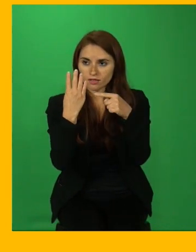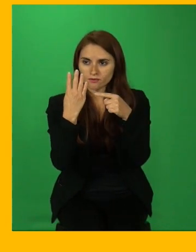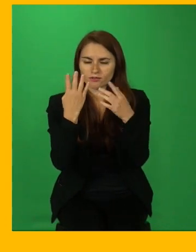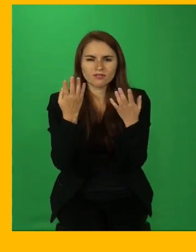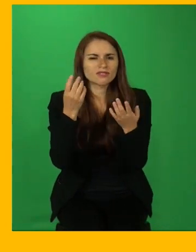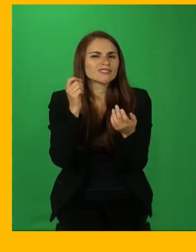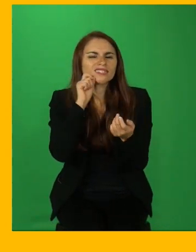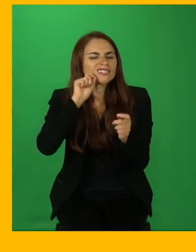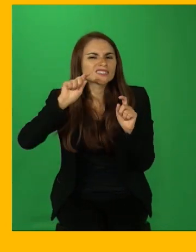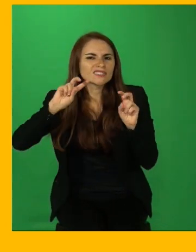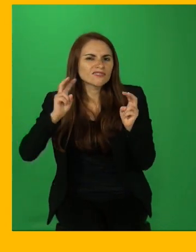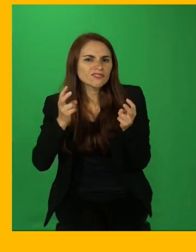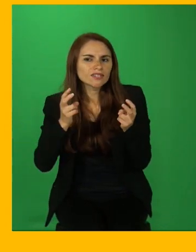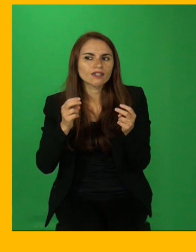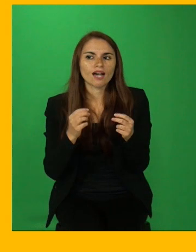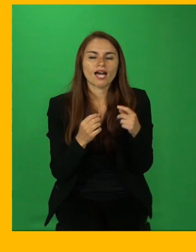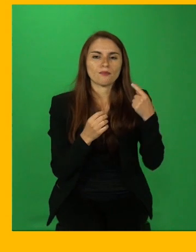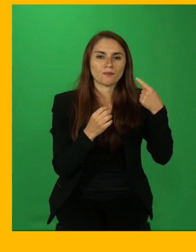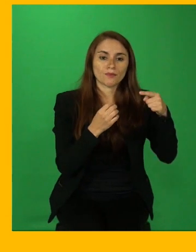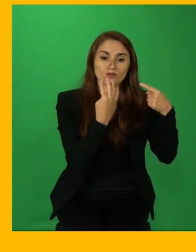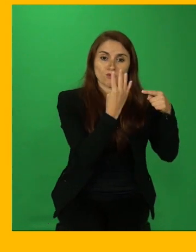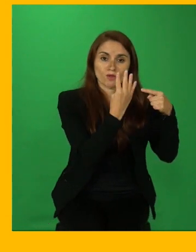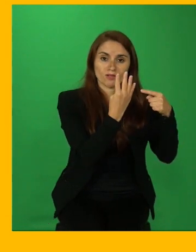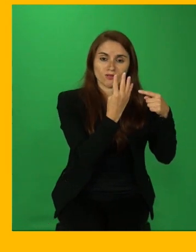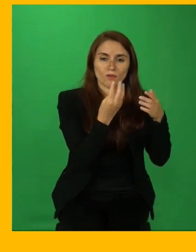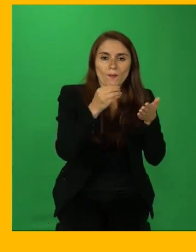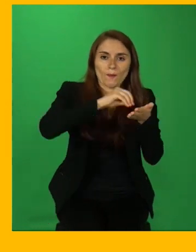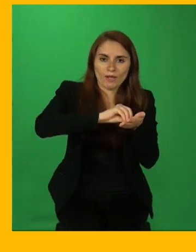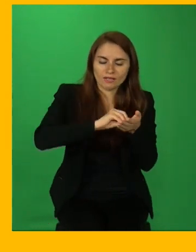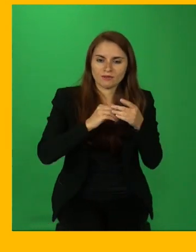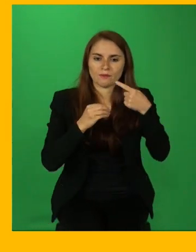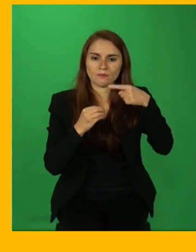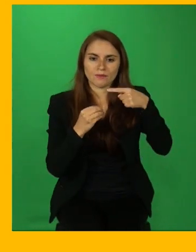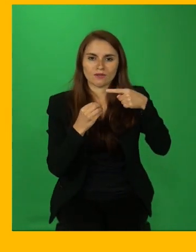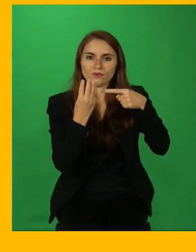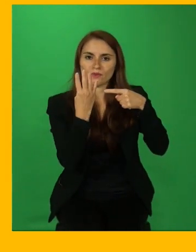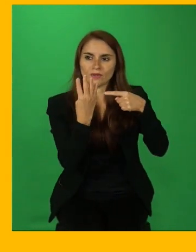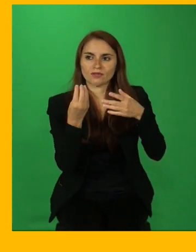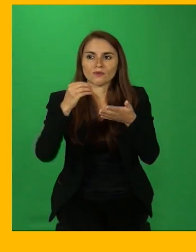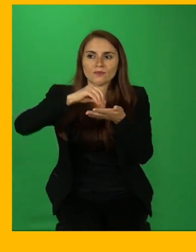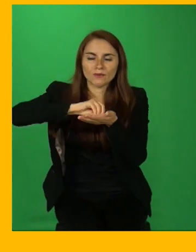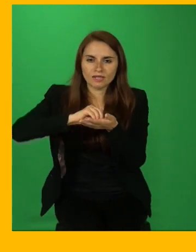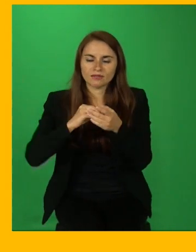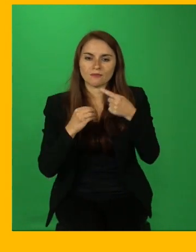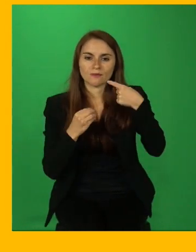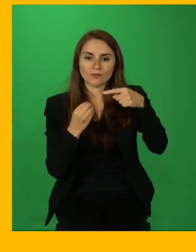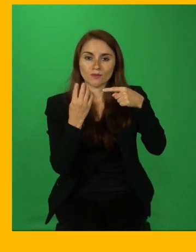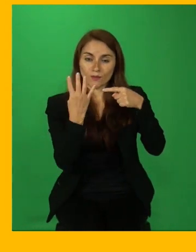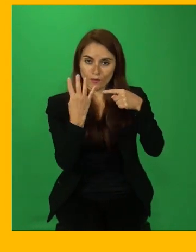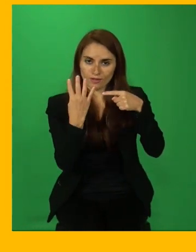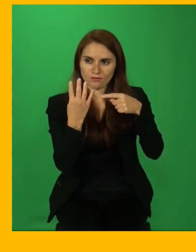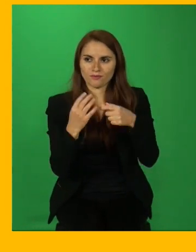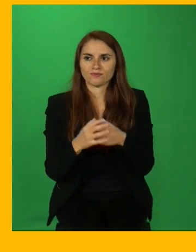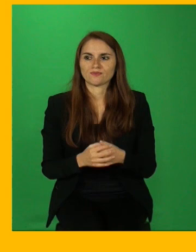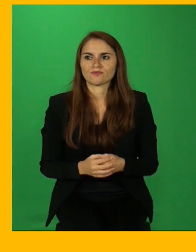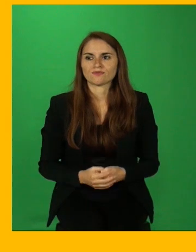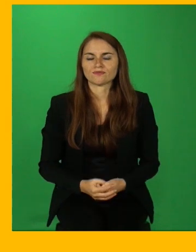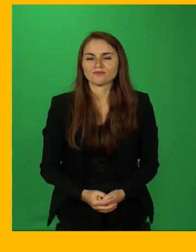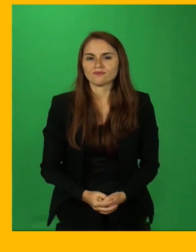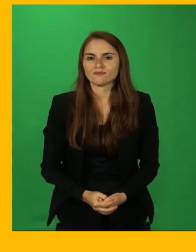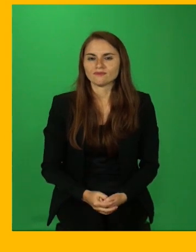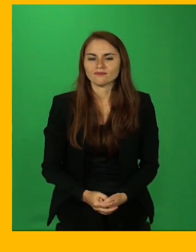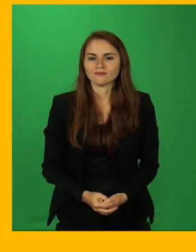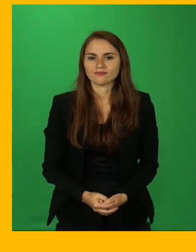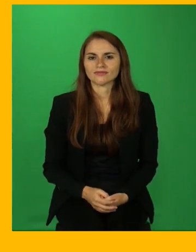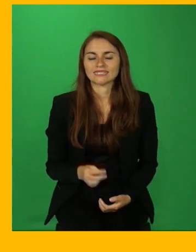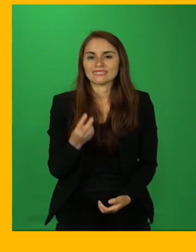sumar tres veces el 4 negativo que nos quedaría 4 negativo más 4 negativo más 4